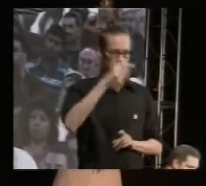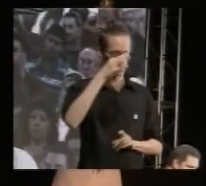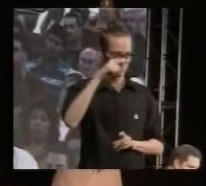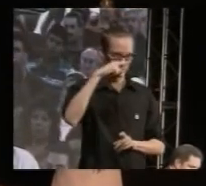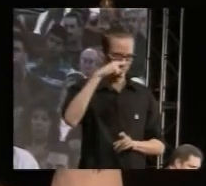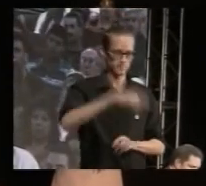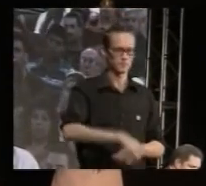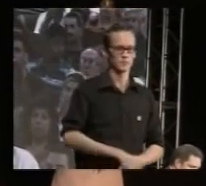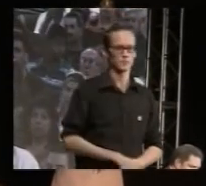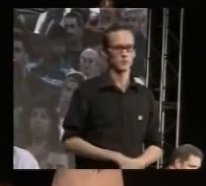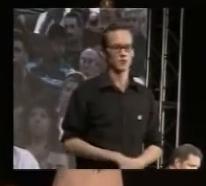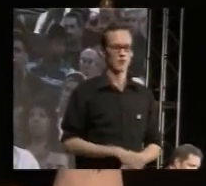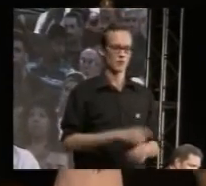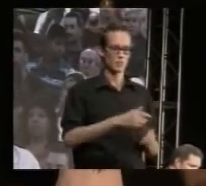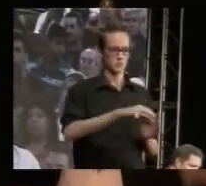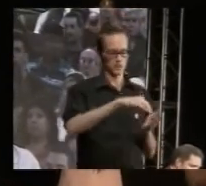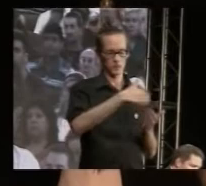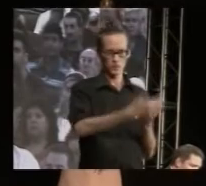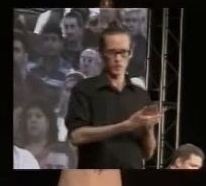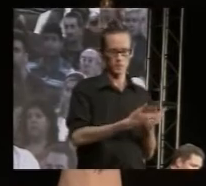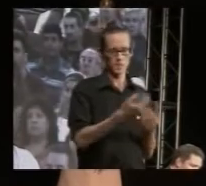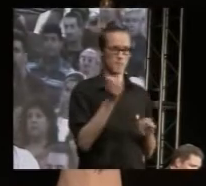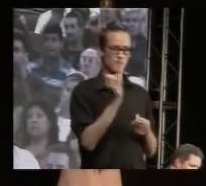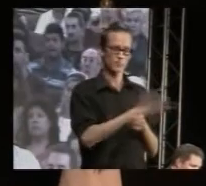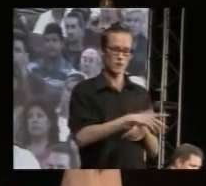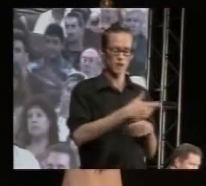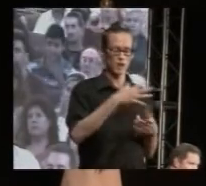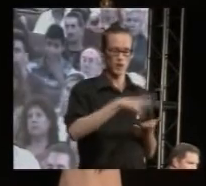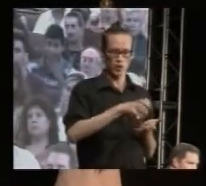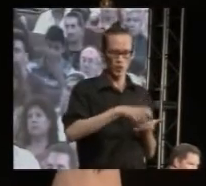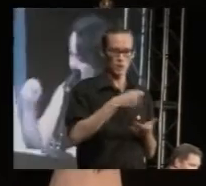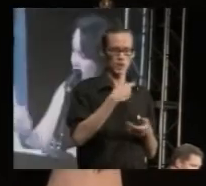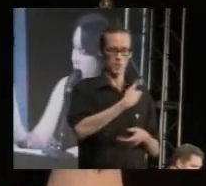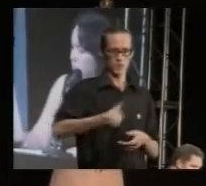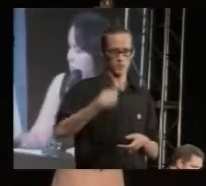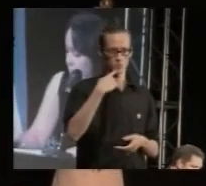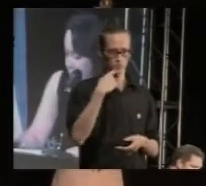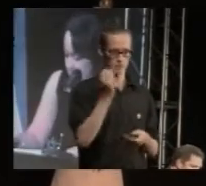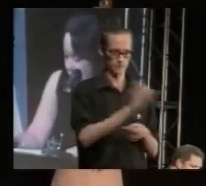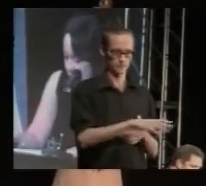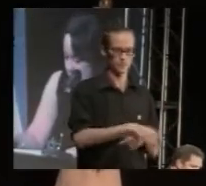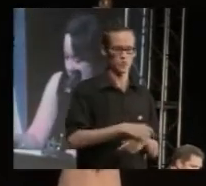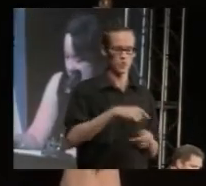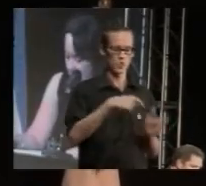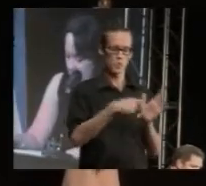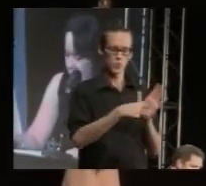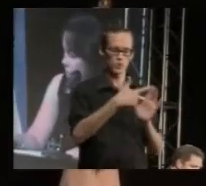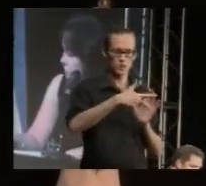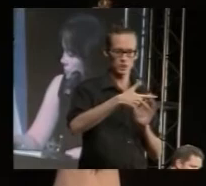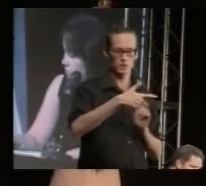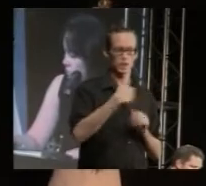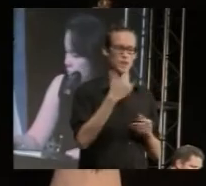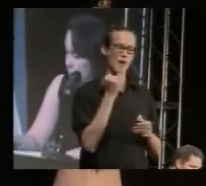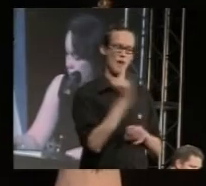2, con atenta nota, remítase copia del presente al señor Presidente Municipal. Artículo 3, cúrsense a los